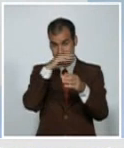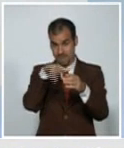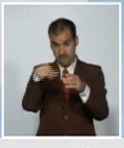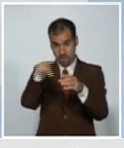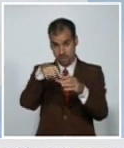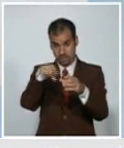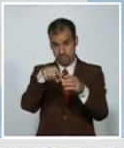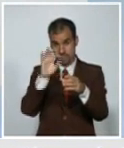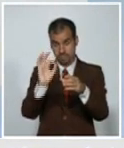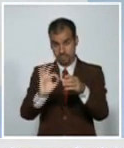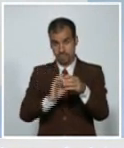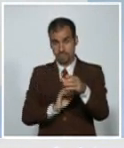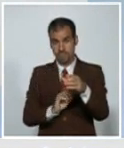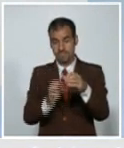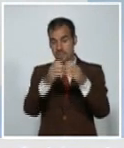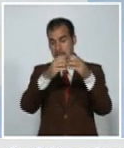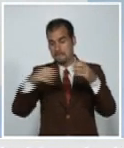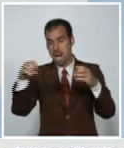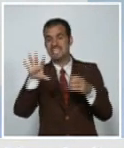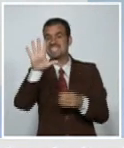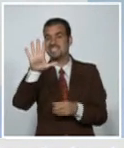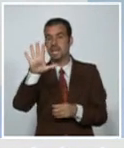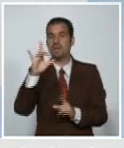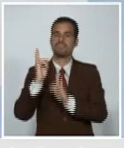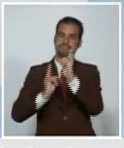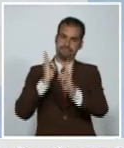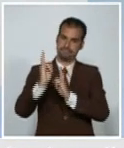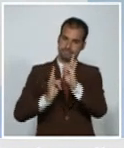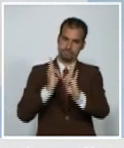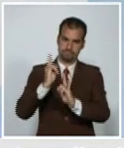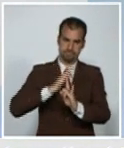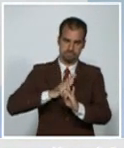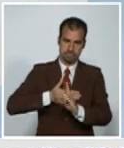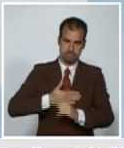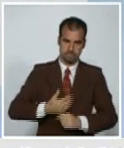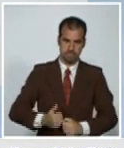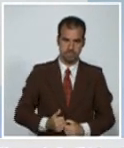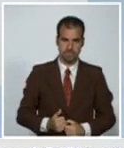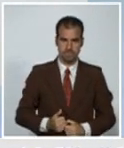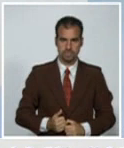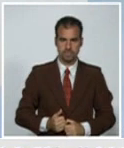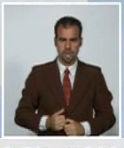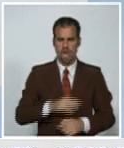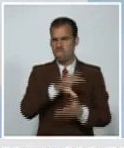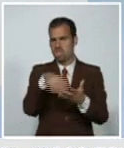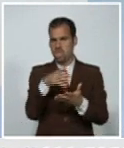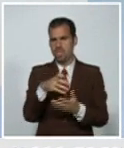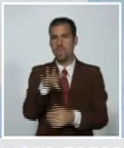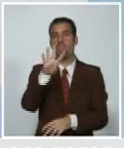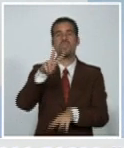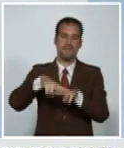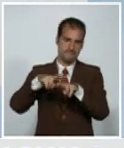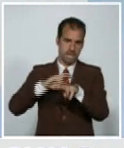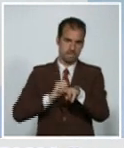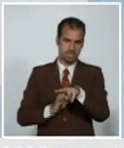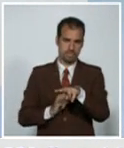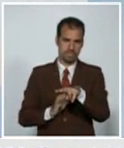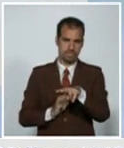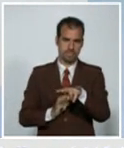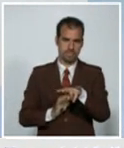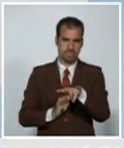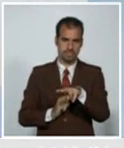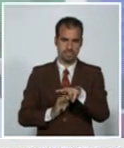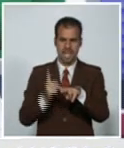edades pediátricas, 5 lactantes, 4 de la provincia de La Habana, contactos de casos